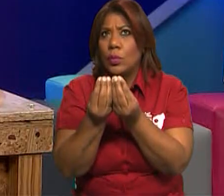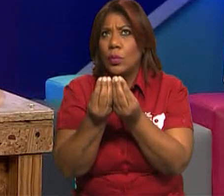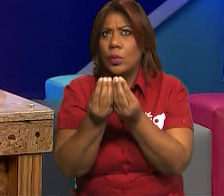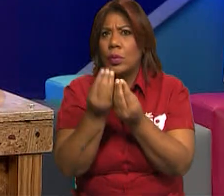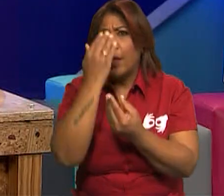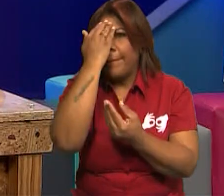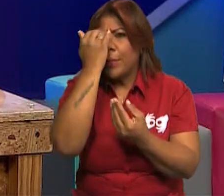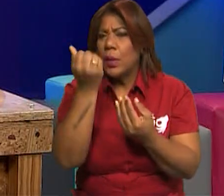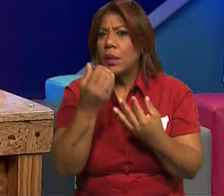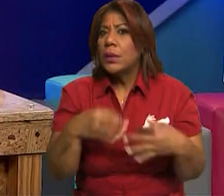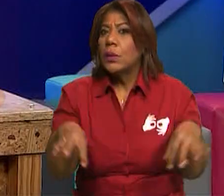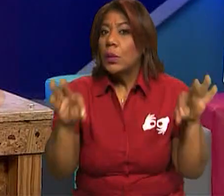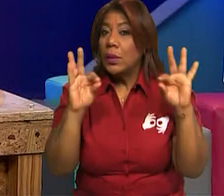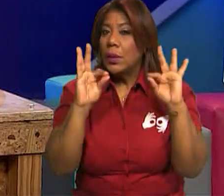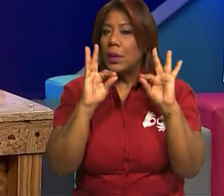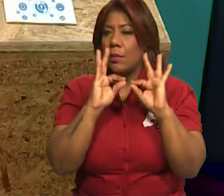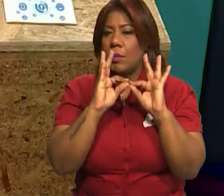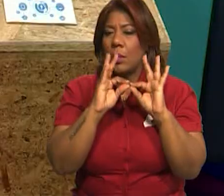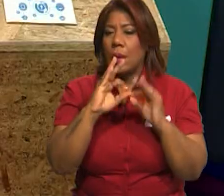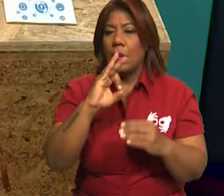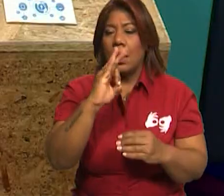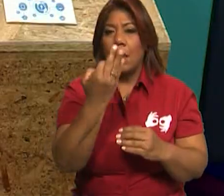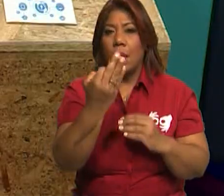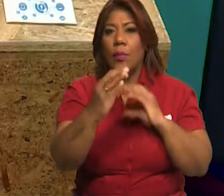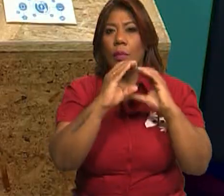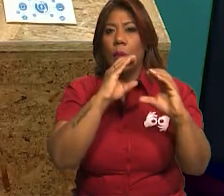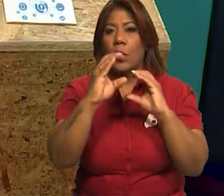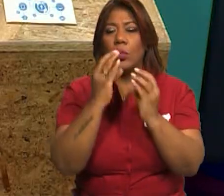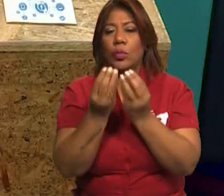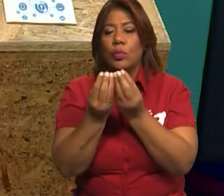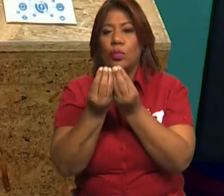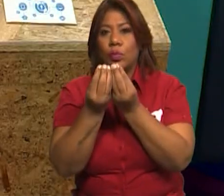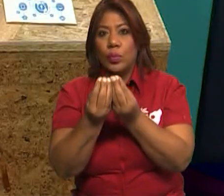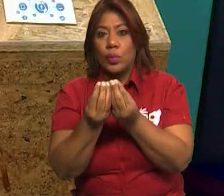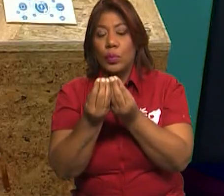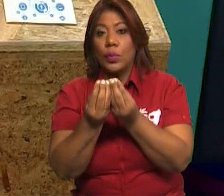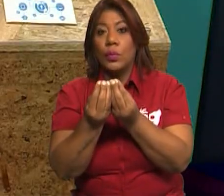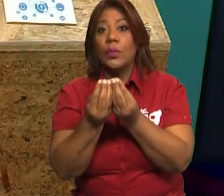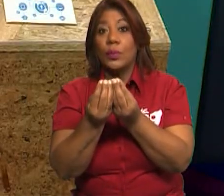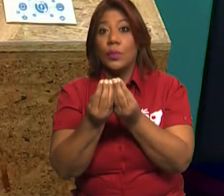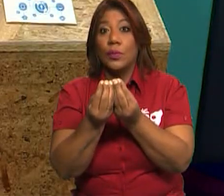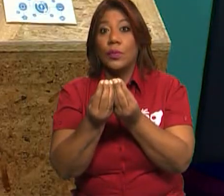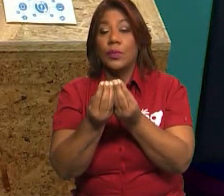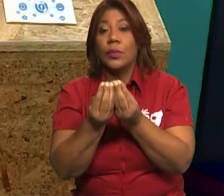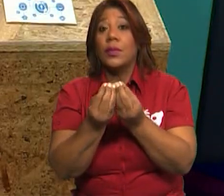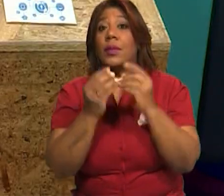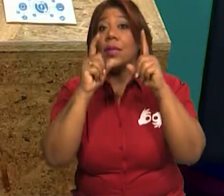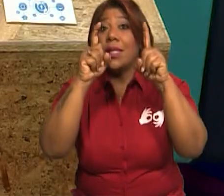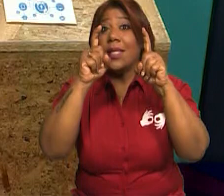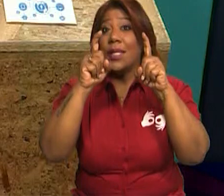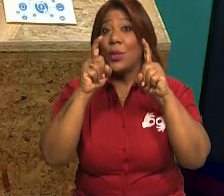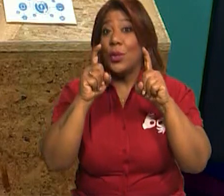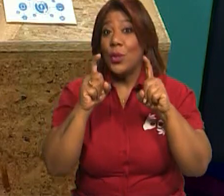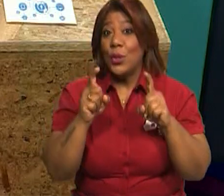nos sirve? ¿Para qué es importante el medio de comunicación de masa? Porque nos educan,